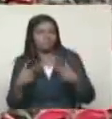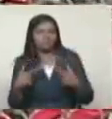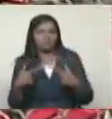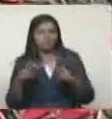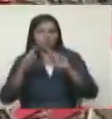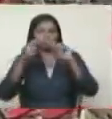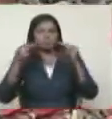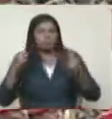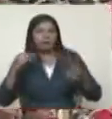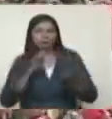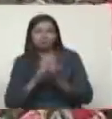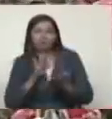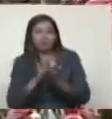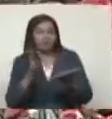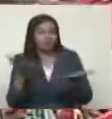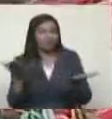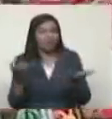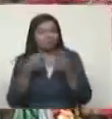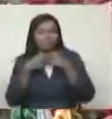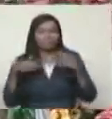paz, su tranquilidad.